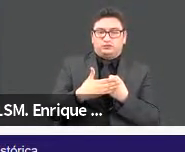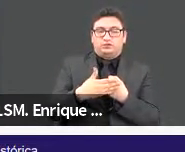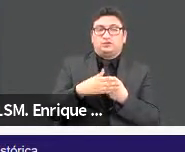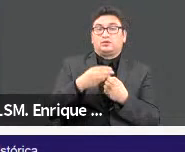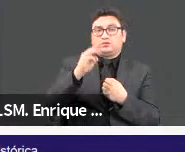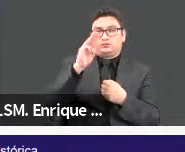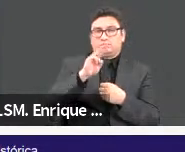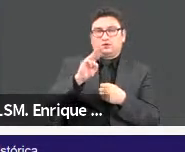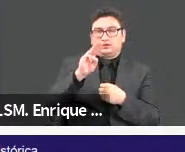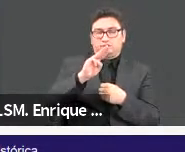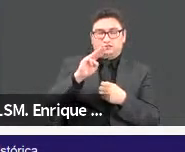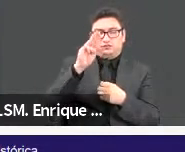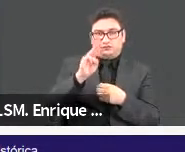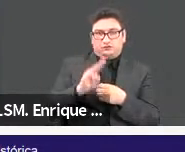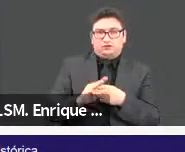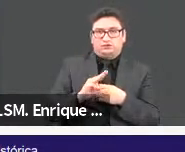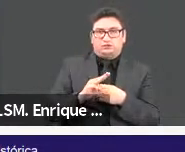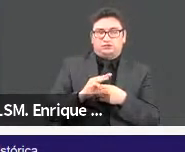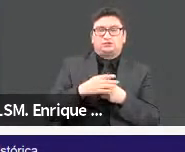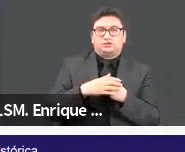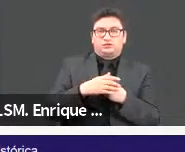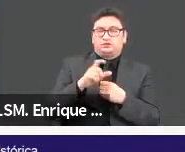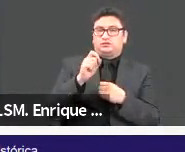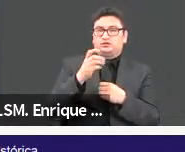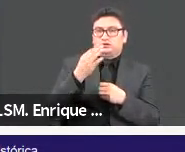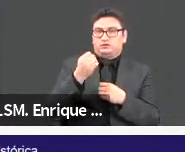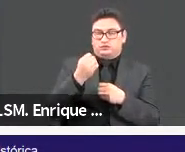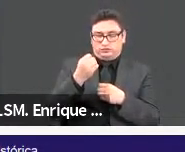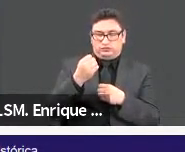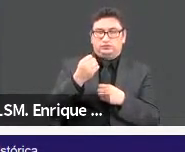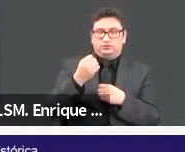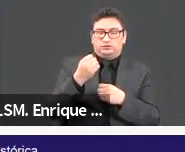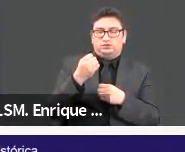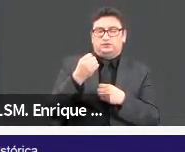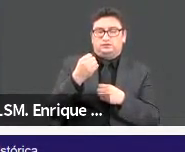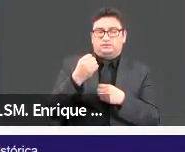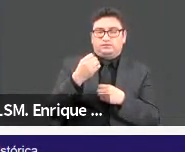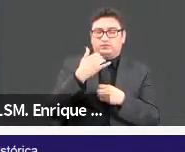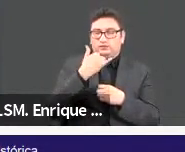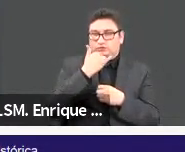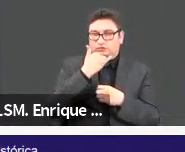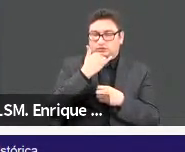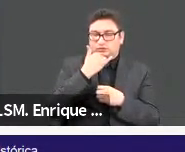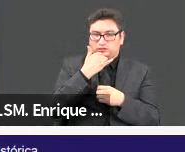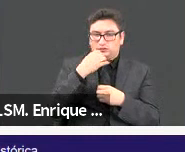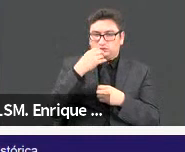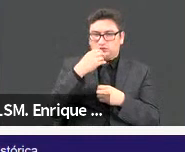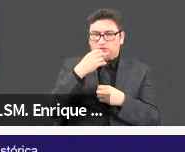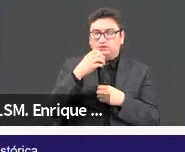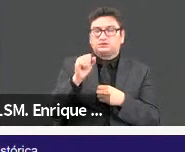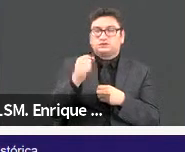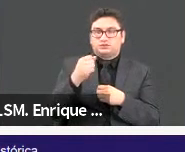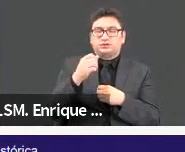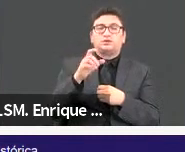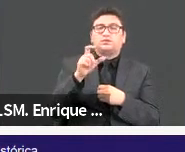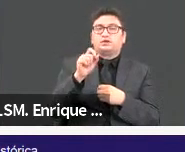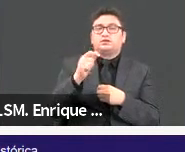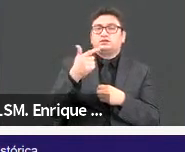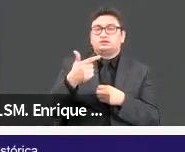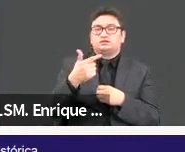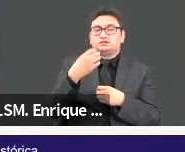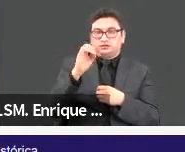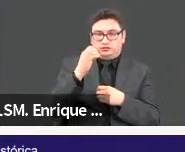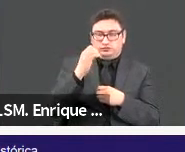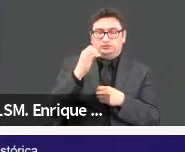miércoles, se va a realizar el próximo miércoles 29 perdón, me fui a septiembre, perdón, 27 de